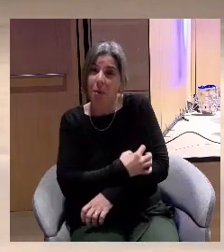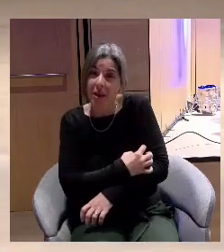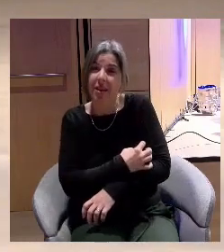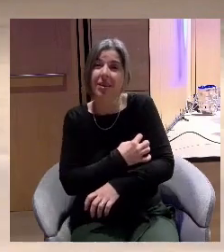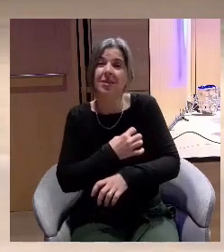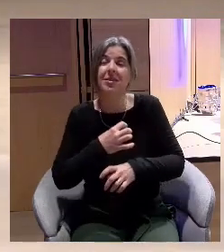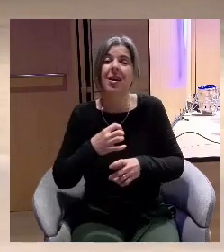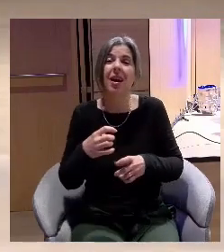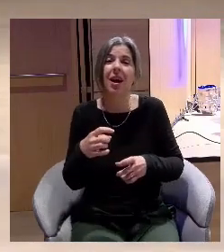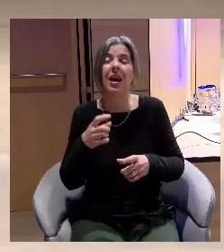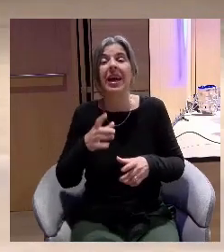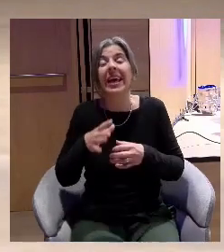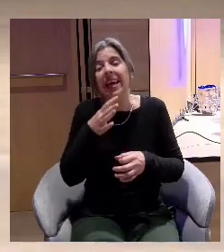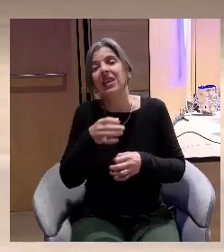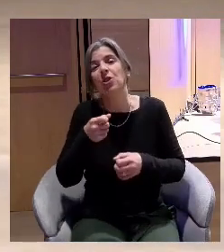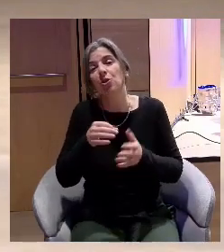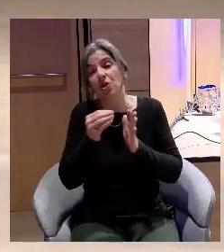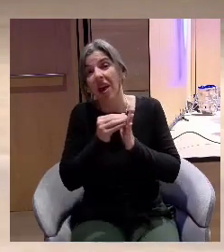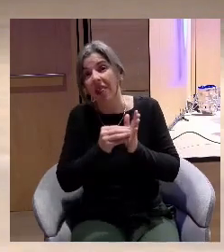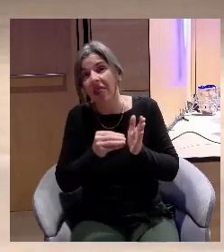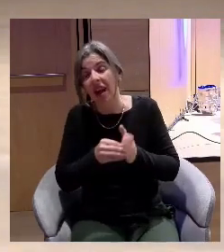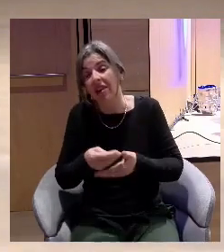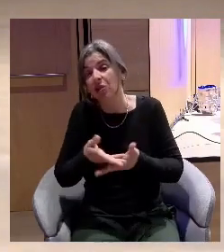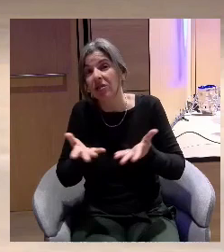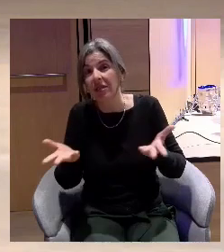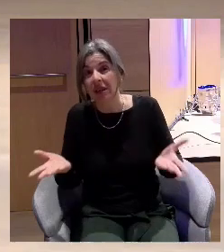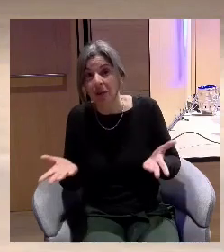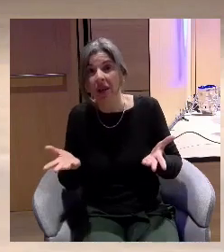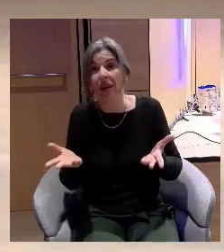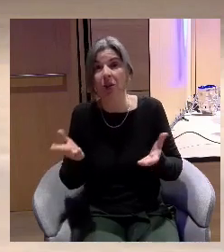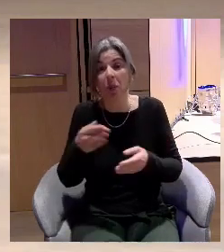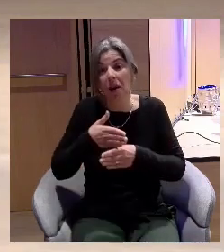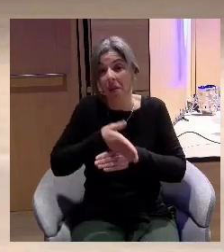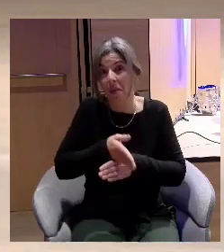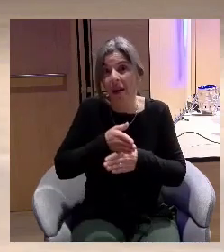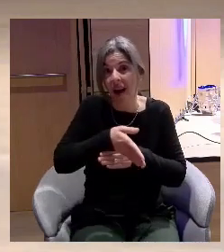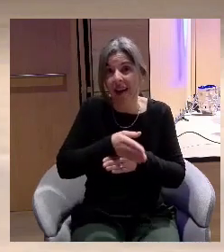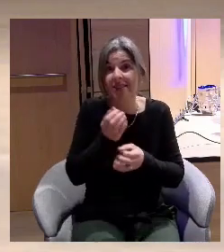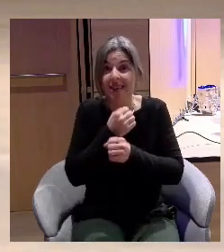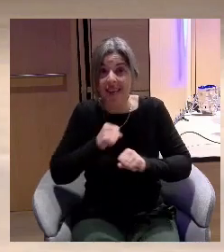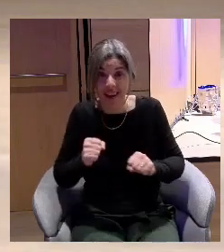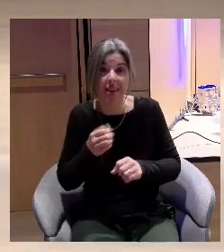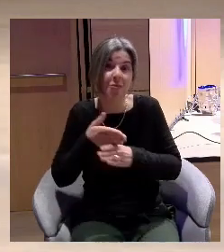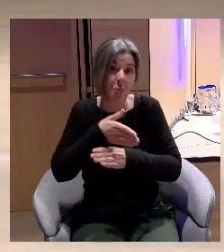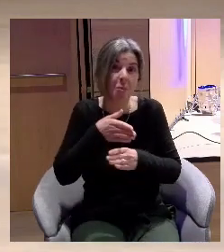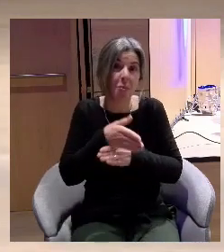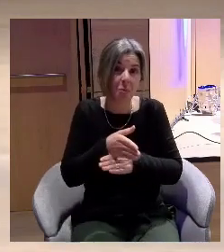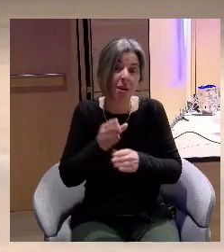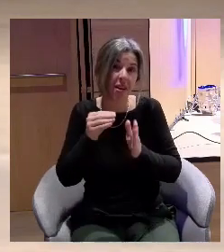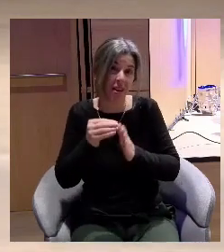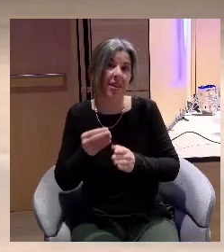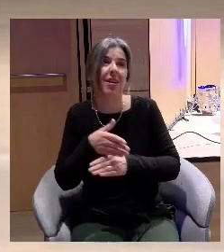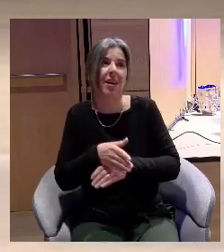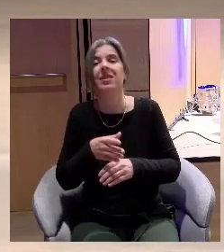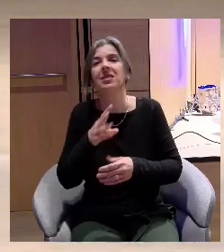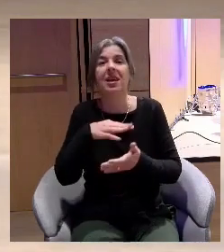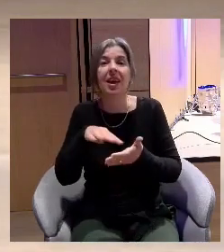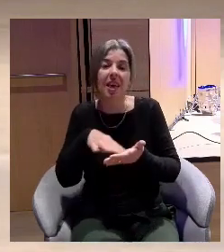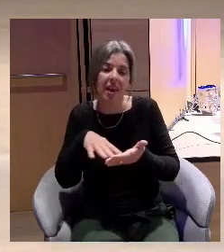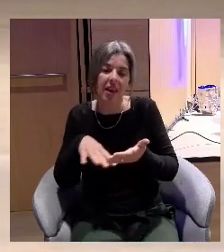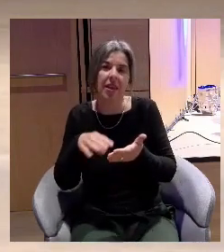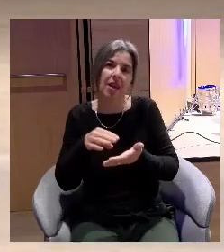tan abiertos son los datos cuando la población no puede acceder a ellos. Así que creo que levantaste una cantidad de elementos que espero que el público